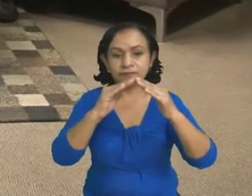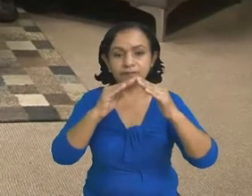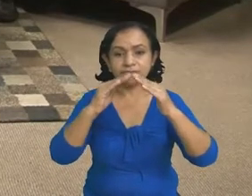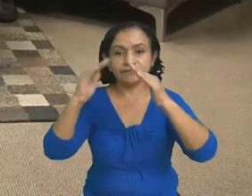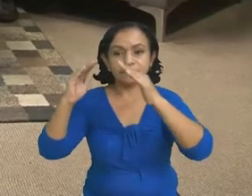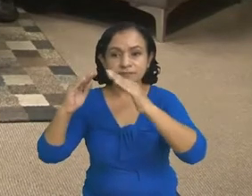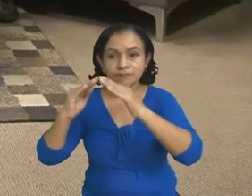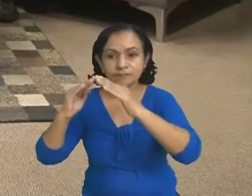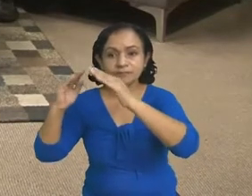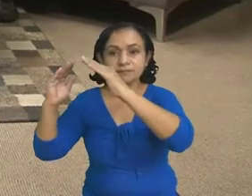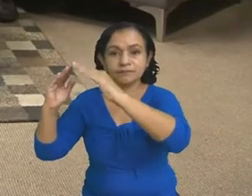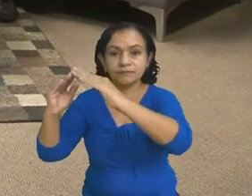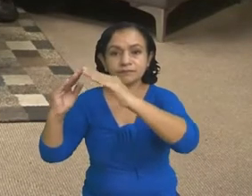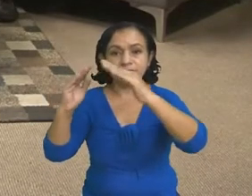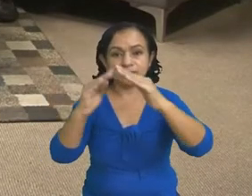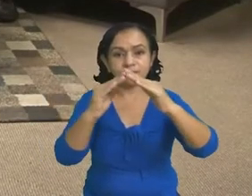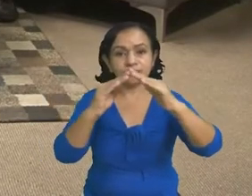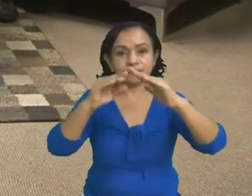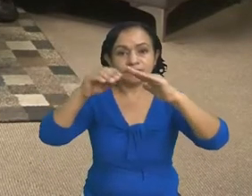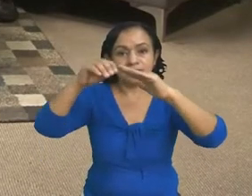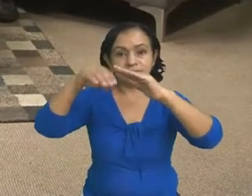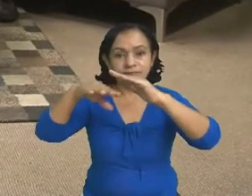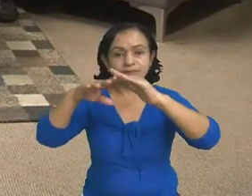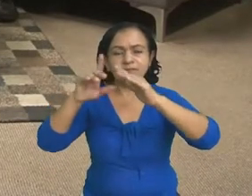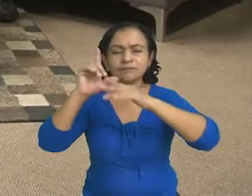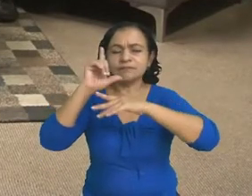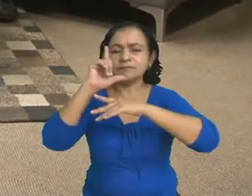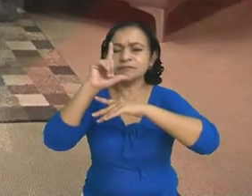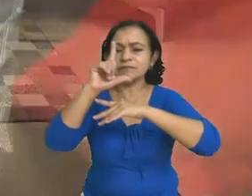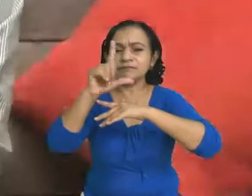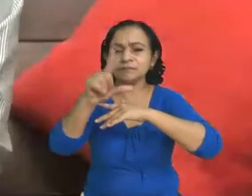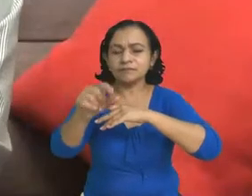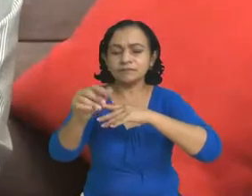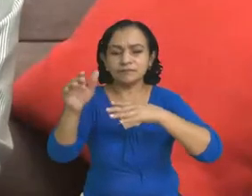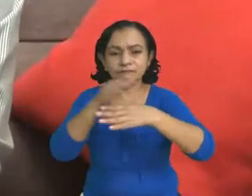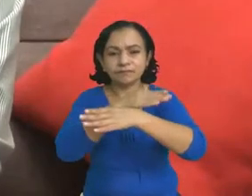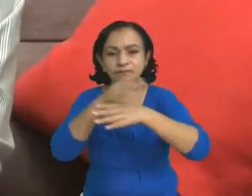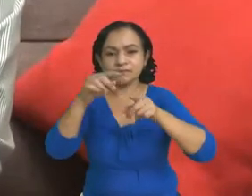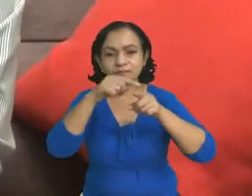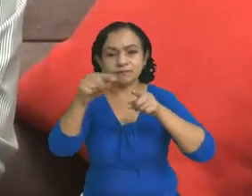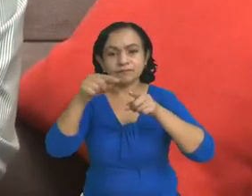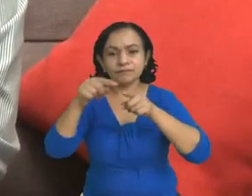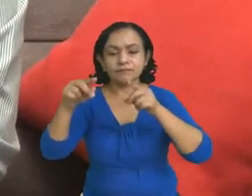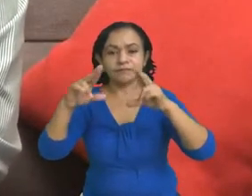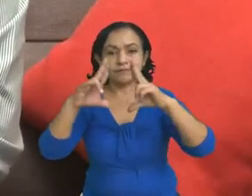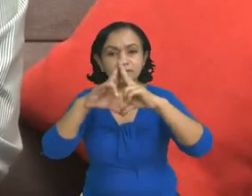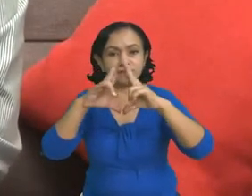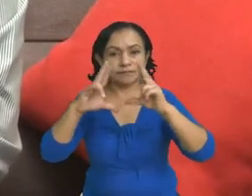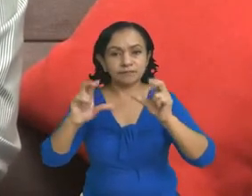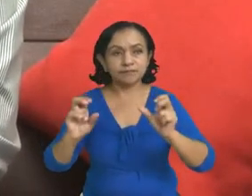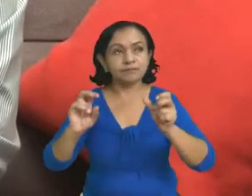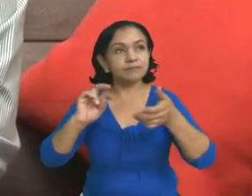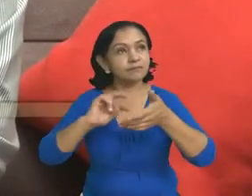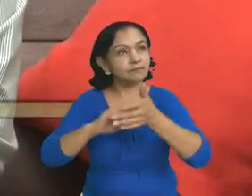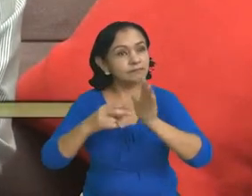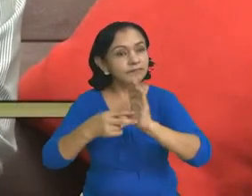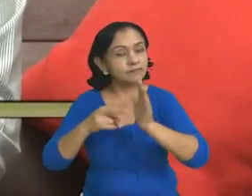energía eléctrica a la población, a los lugares más recónditos del país, lo que significa,